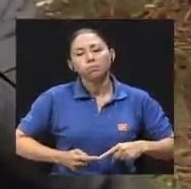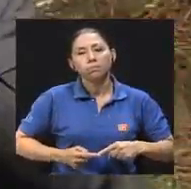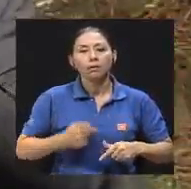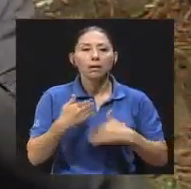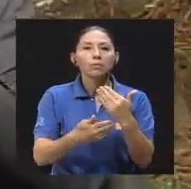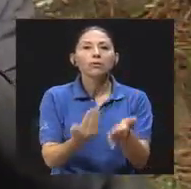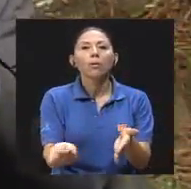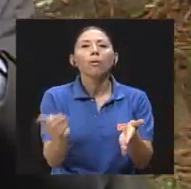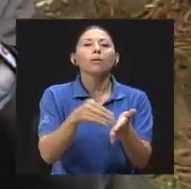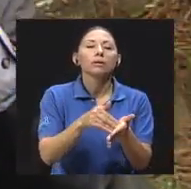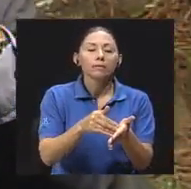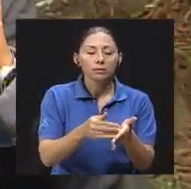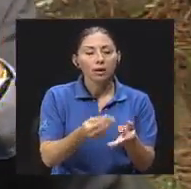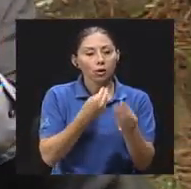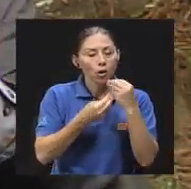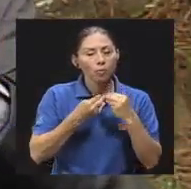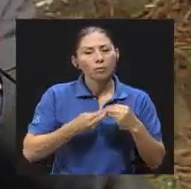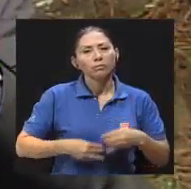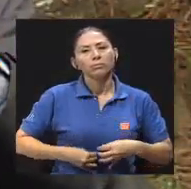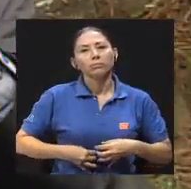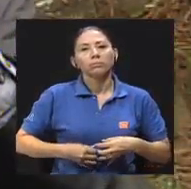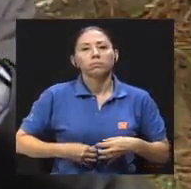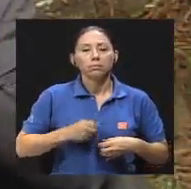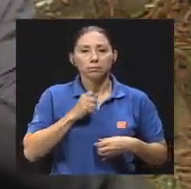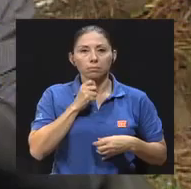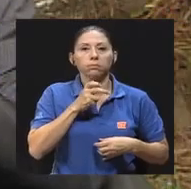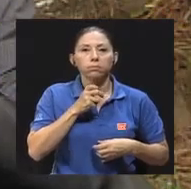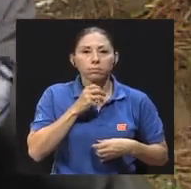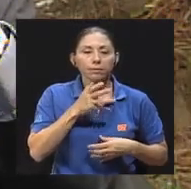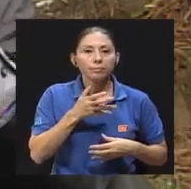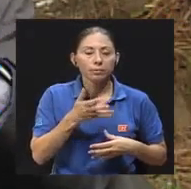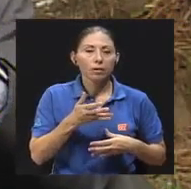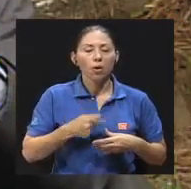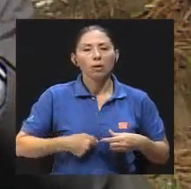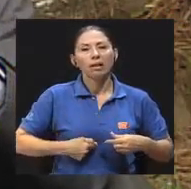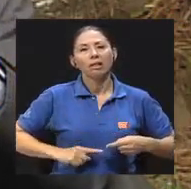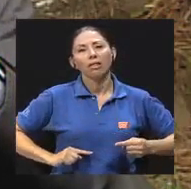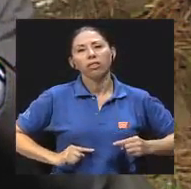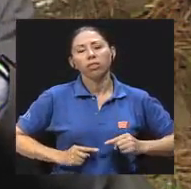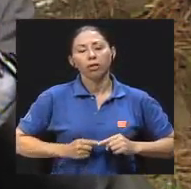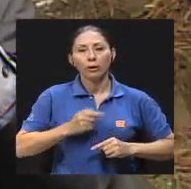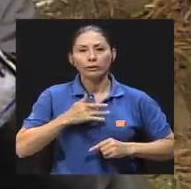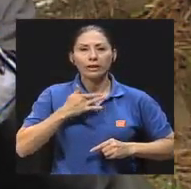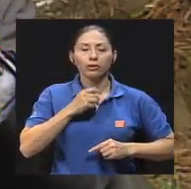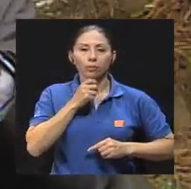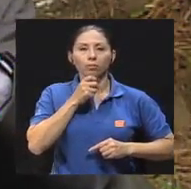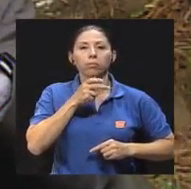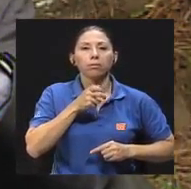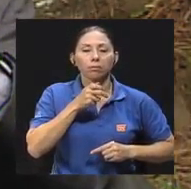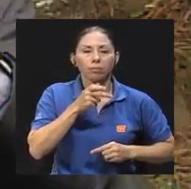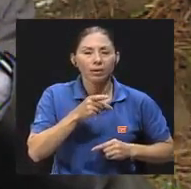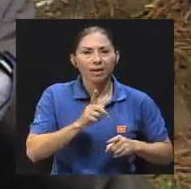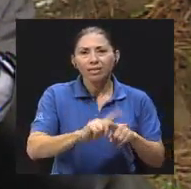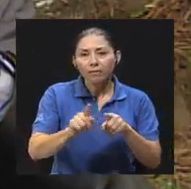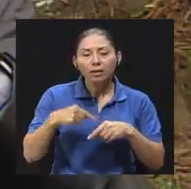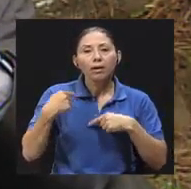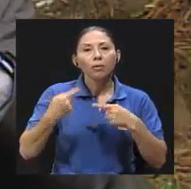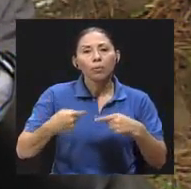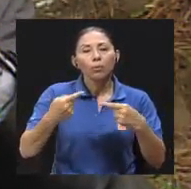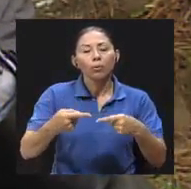da problemas, me da eructos, me da náusea, me duele el estómago, la parte superior